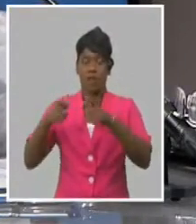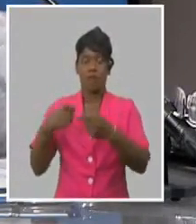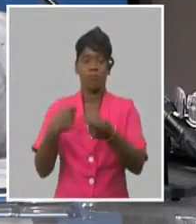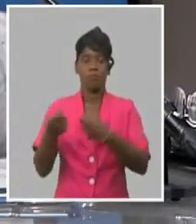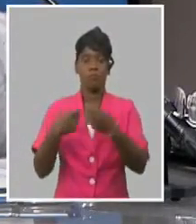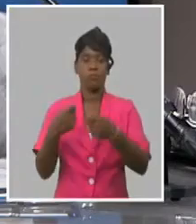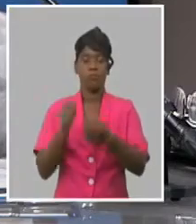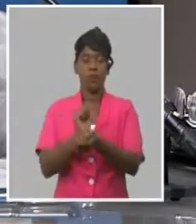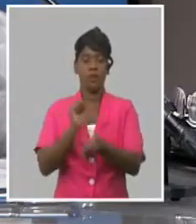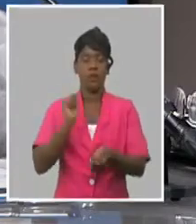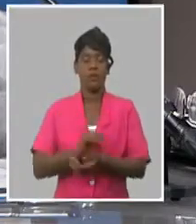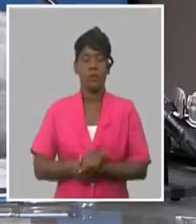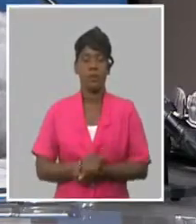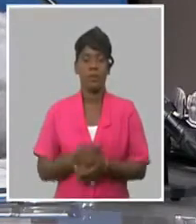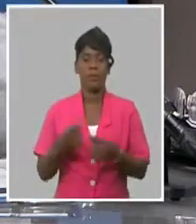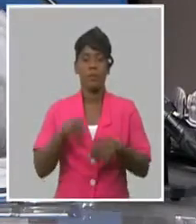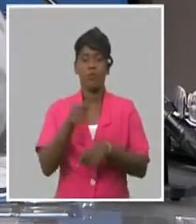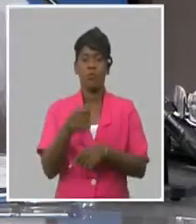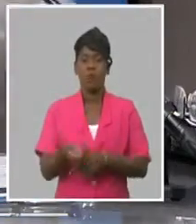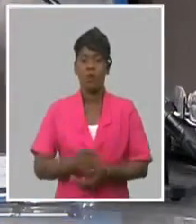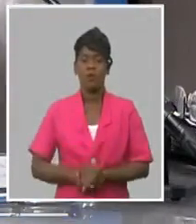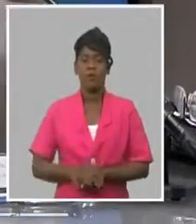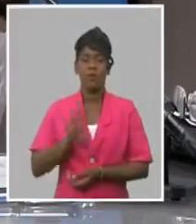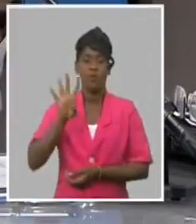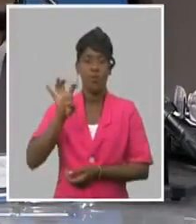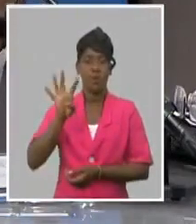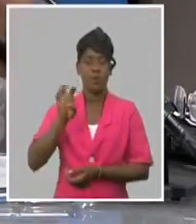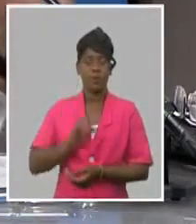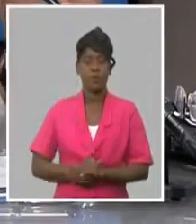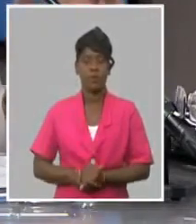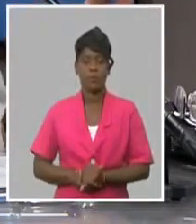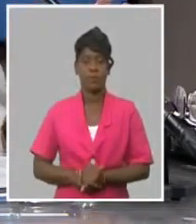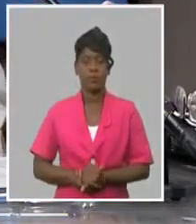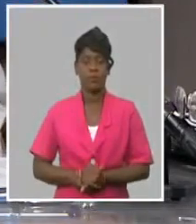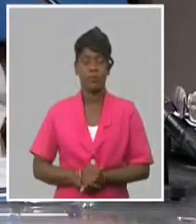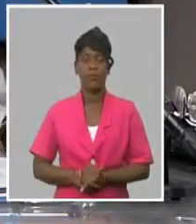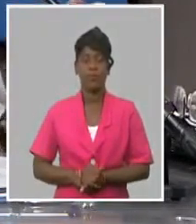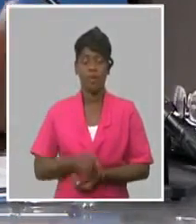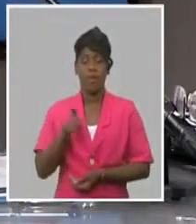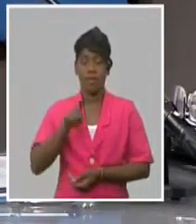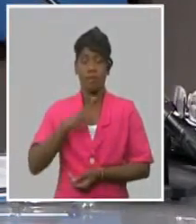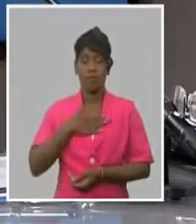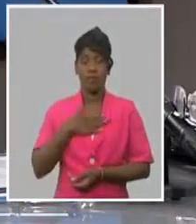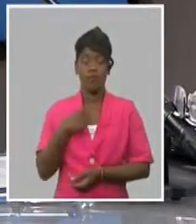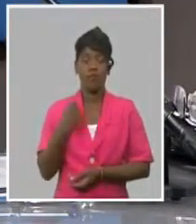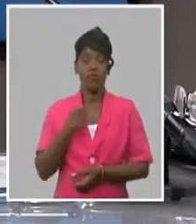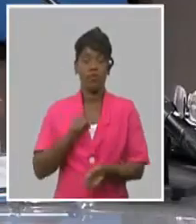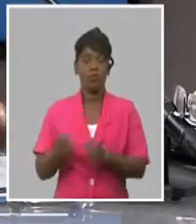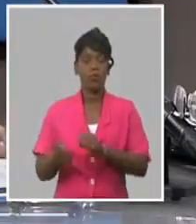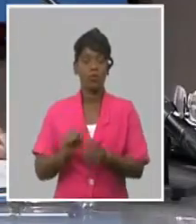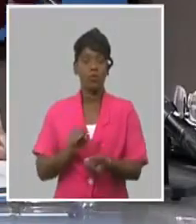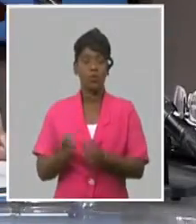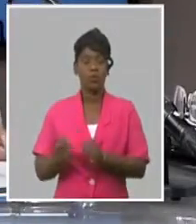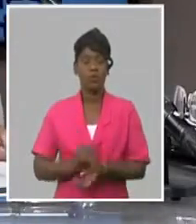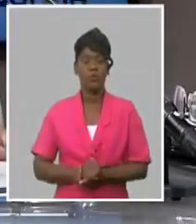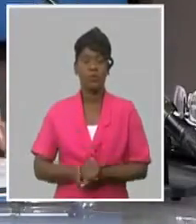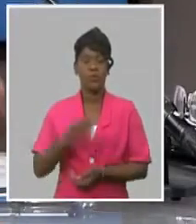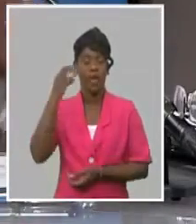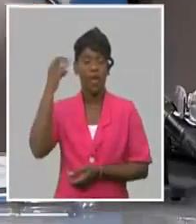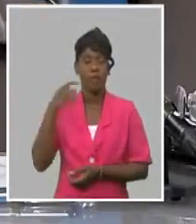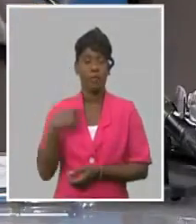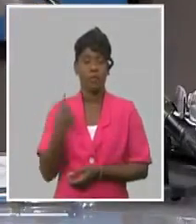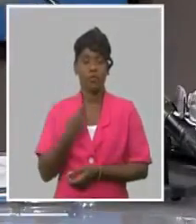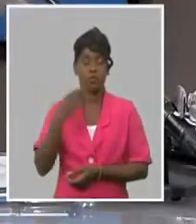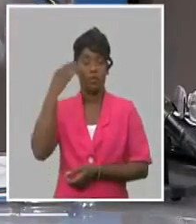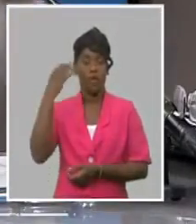Y el arroz tenía un precio de 4 pesos. También hay métodos indirectos para controlar el incremento de los precios. Si el Estado